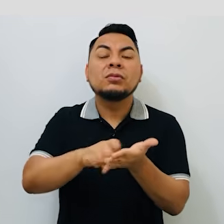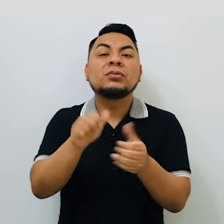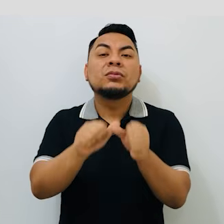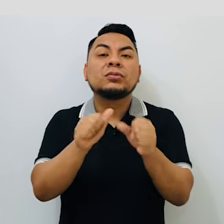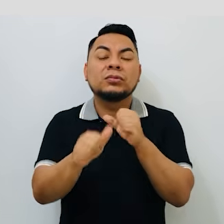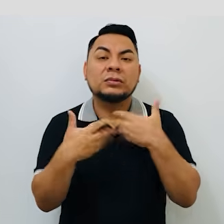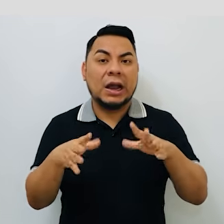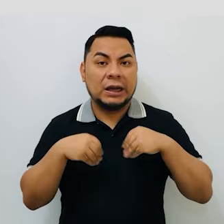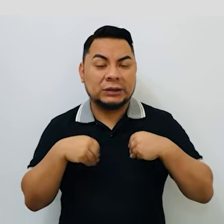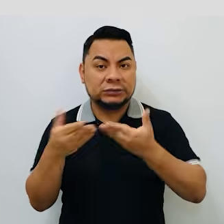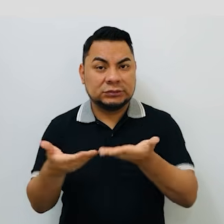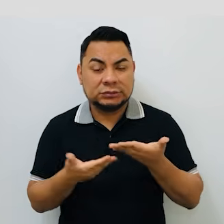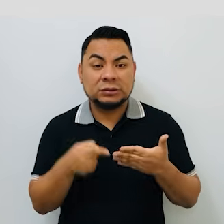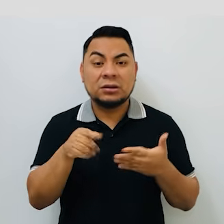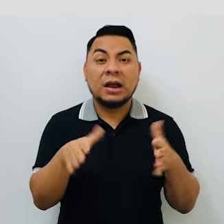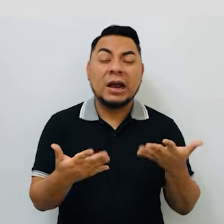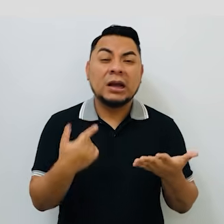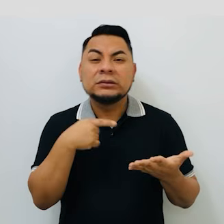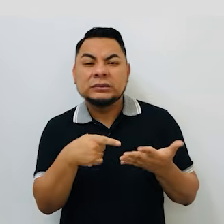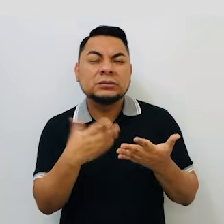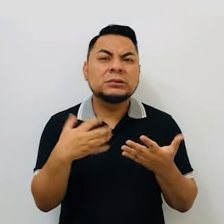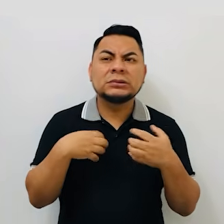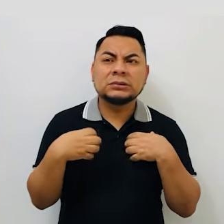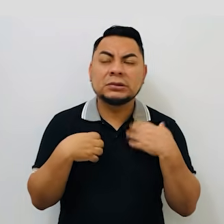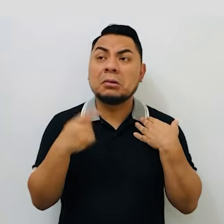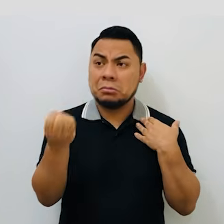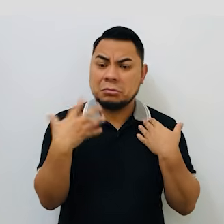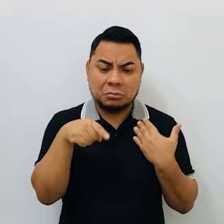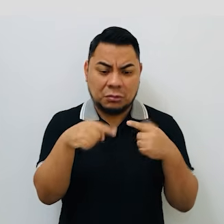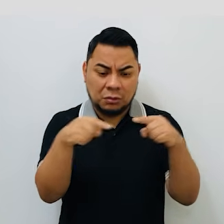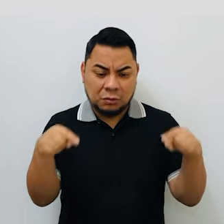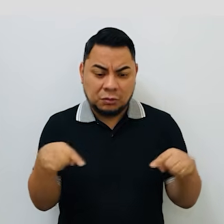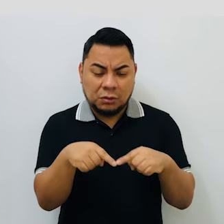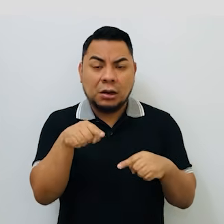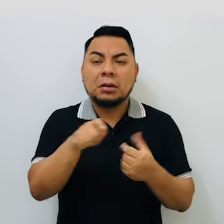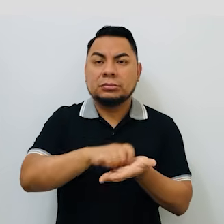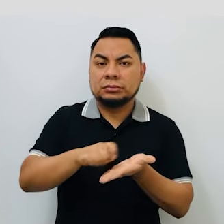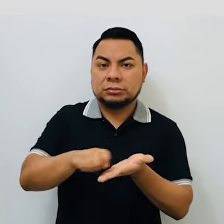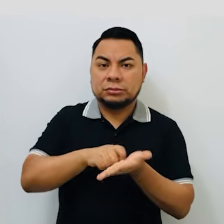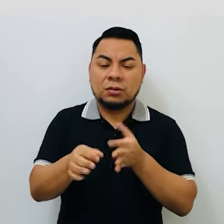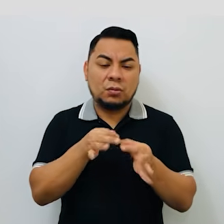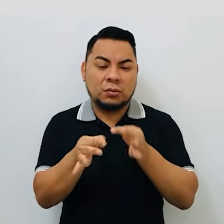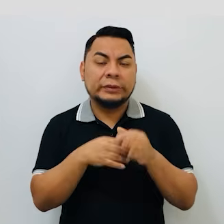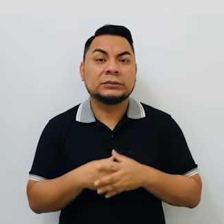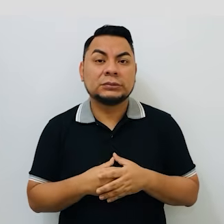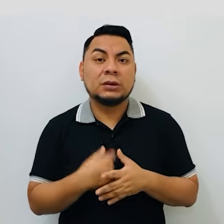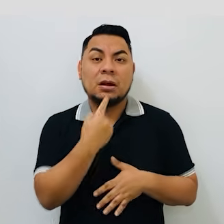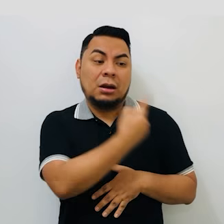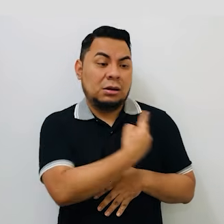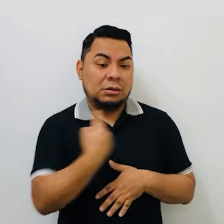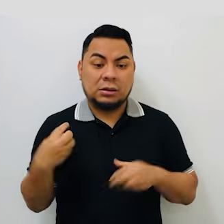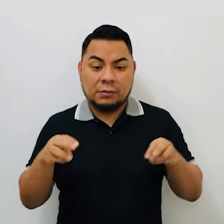escribe el número de cédulas recibidas. Si hubo incidentes, se los anota en el campo de observaciones. Cada